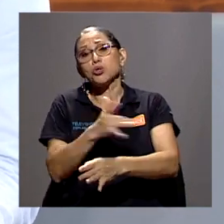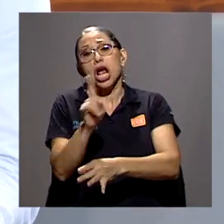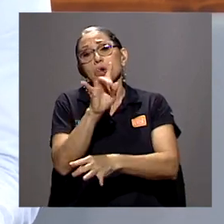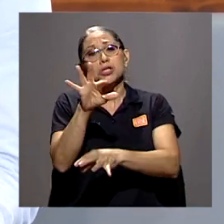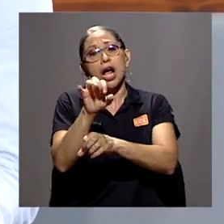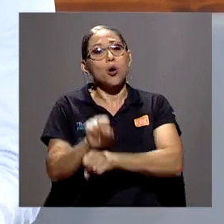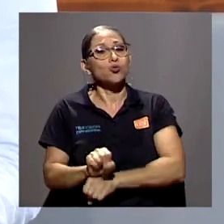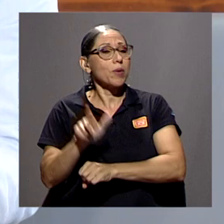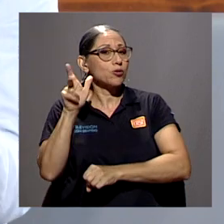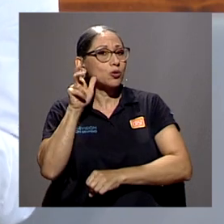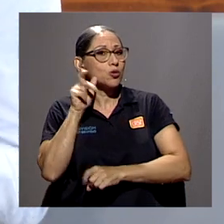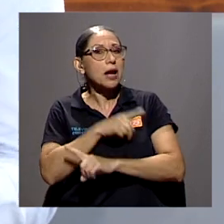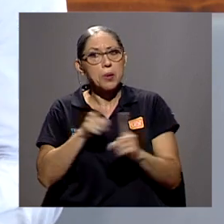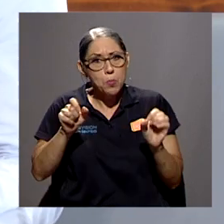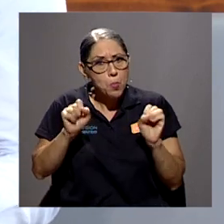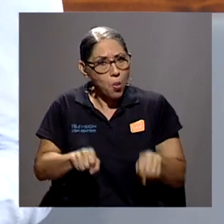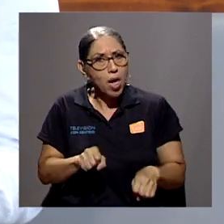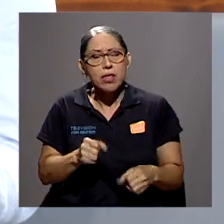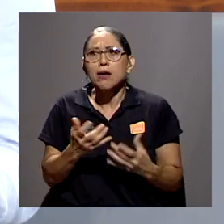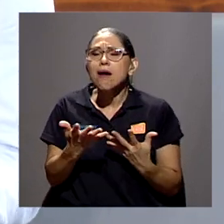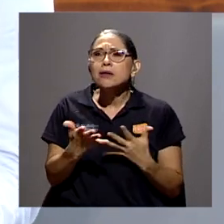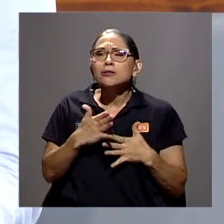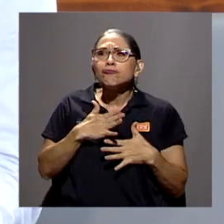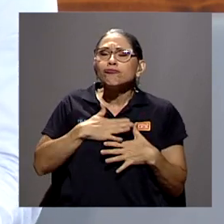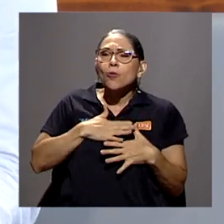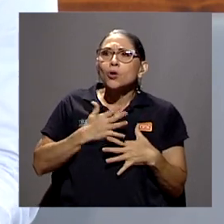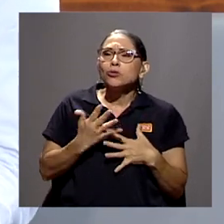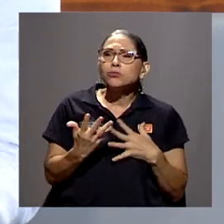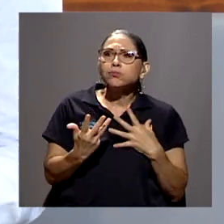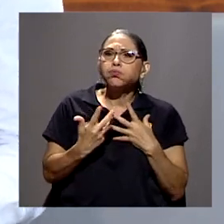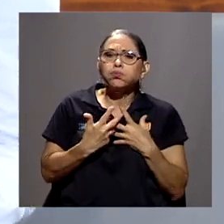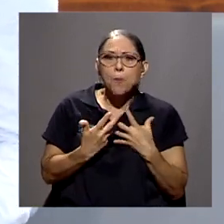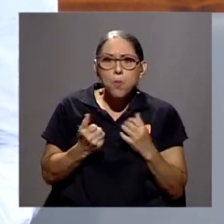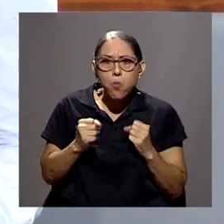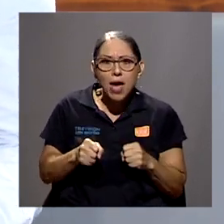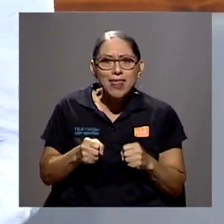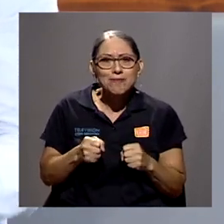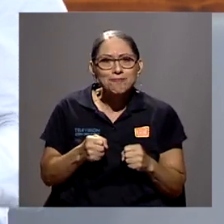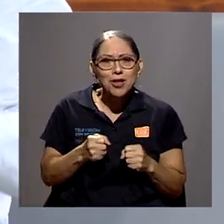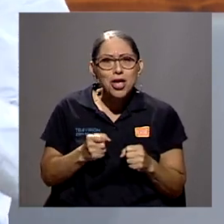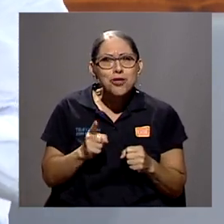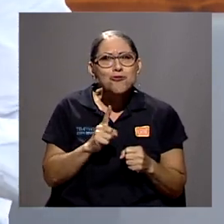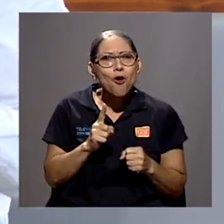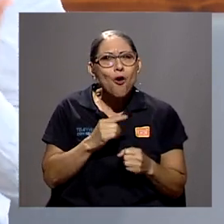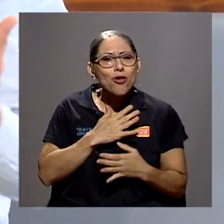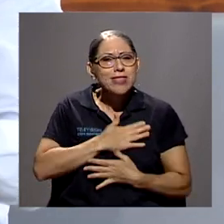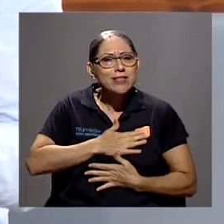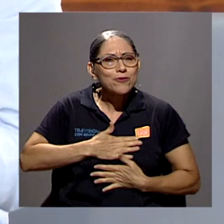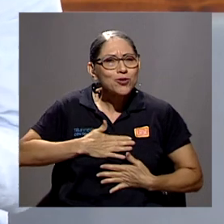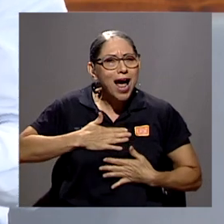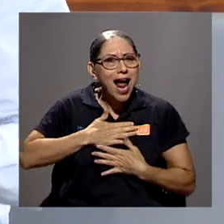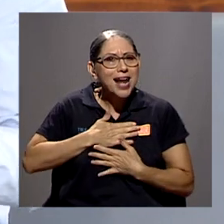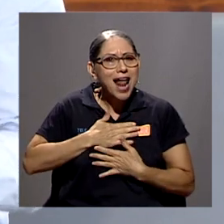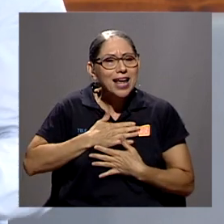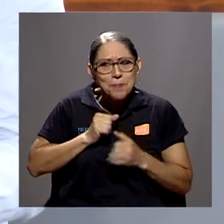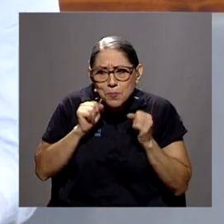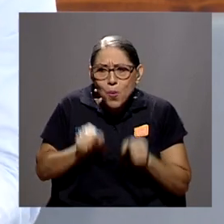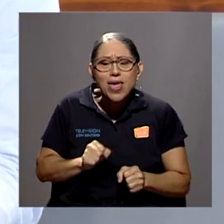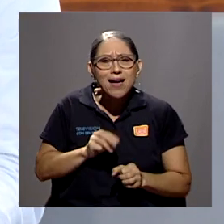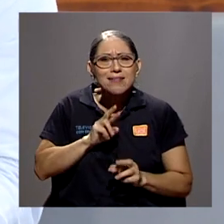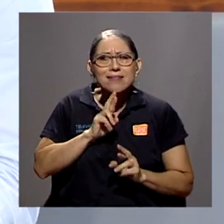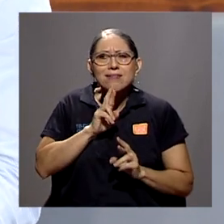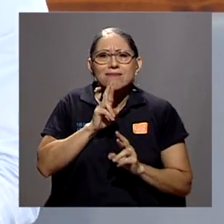puedan tener puedan reaccionar a ella y puedan este no digamos disfrutarla sino realmente reaccionar a ella y tener las